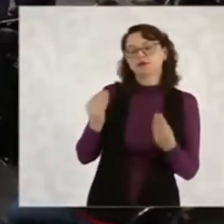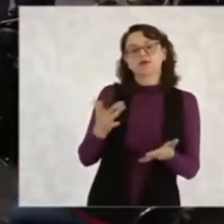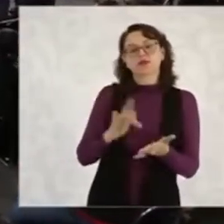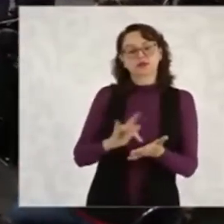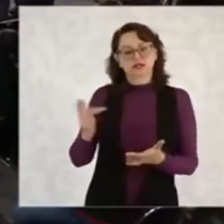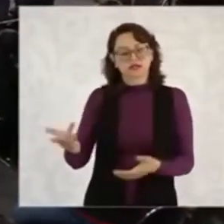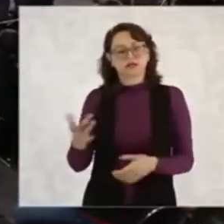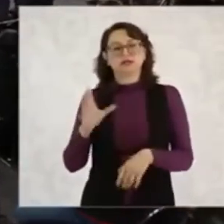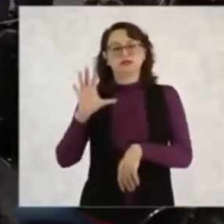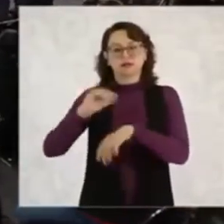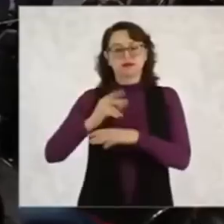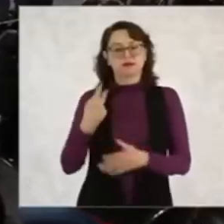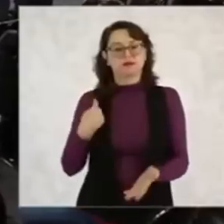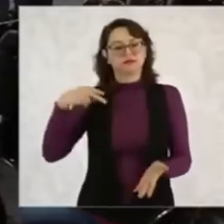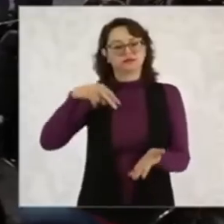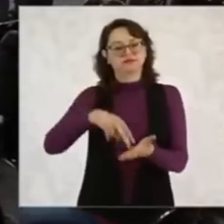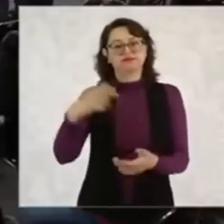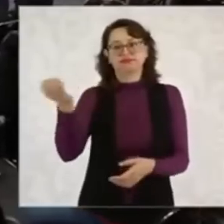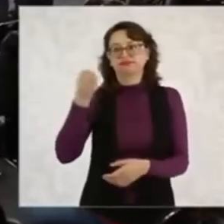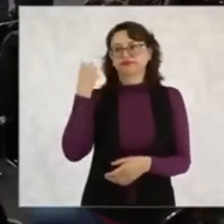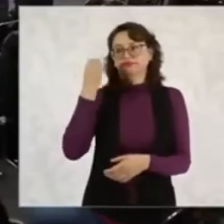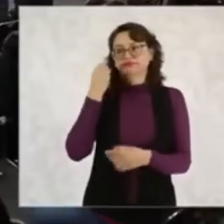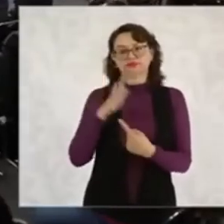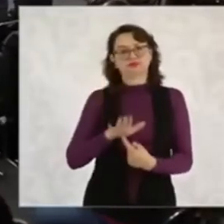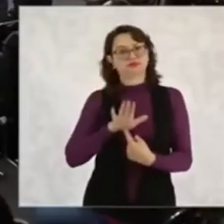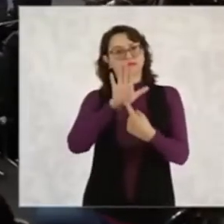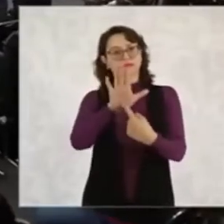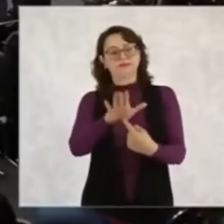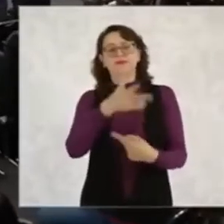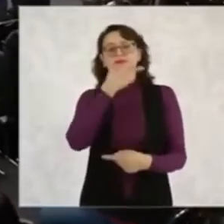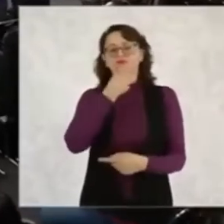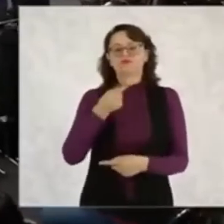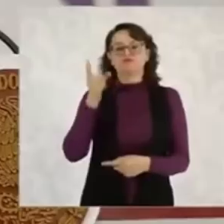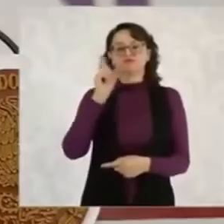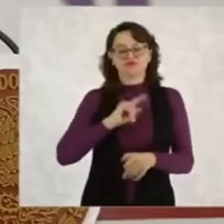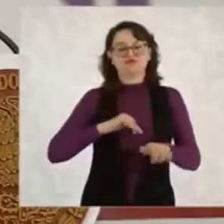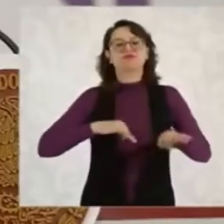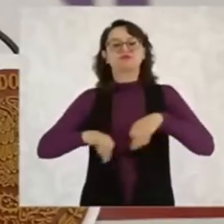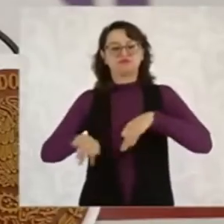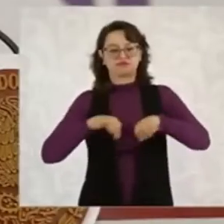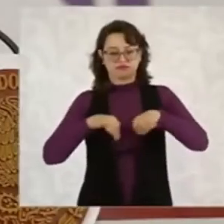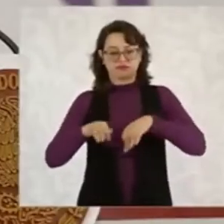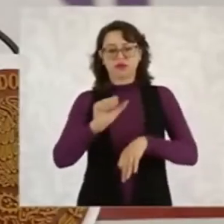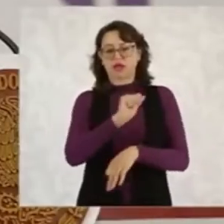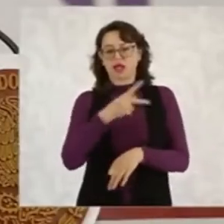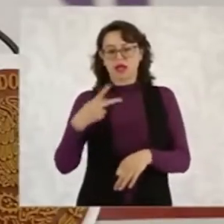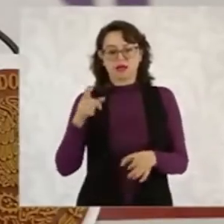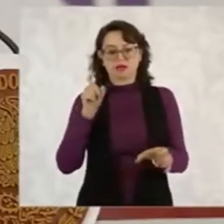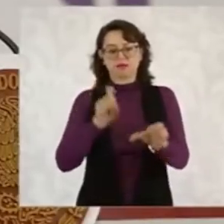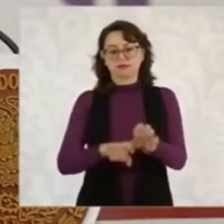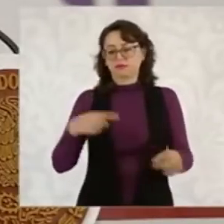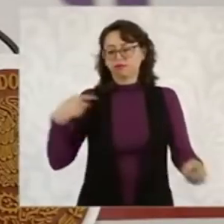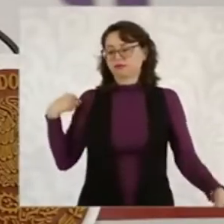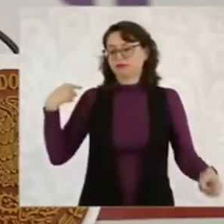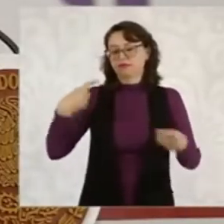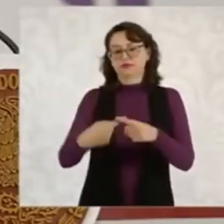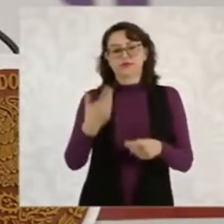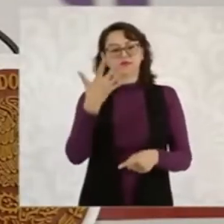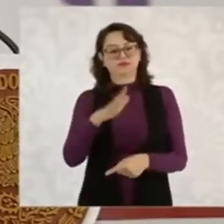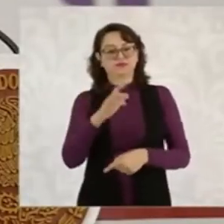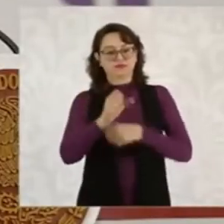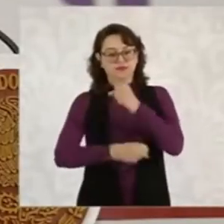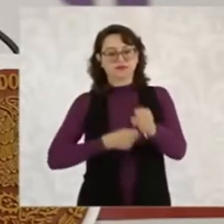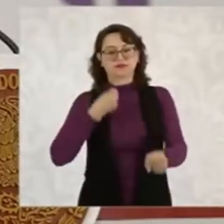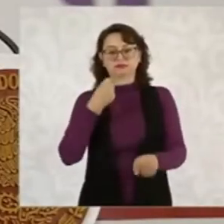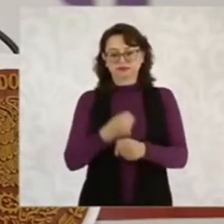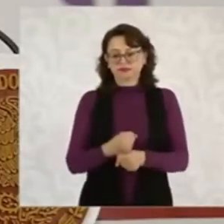que nos da, porque puede abrir este espacio para que las trabajadoras y trabajadores por aplicación, que durante 10 años hemos sostenido esta economía